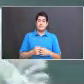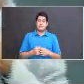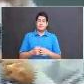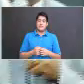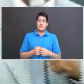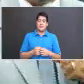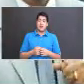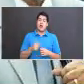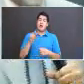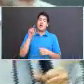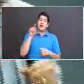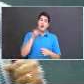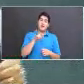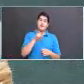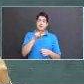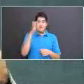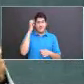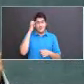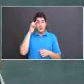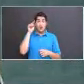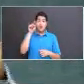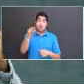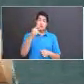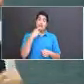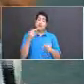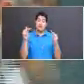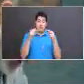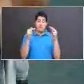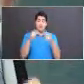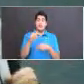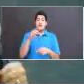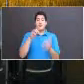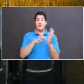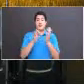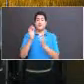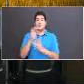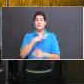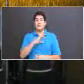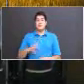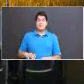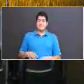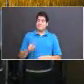Ah, usted le está contradiciendo al Señor Jesucristo. De ninguna manera.